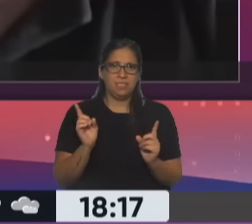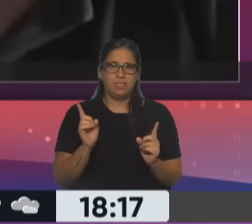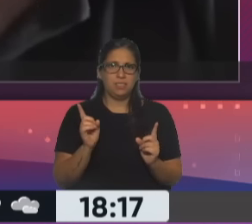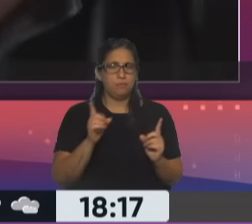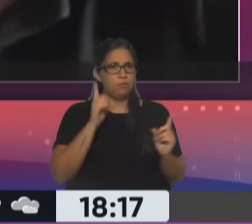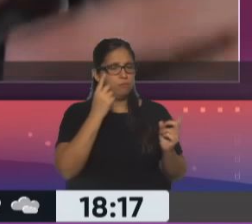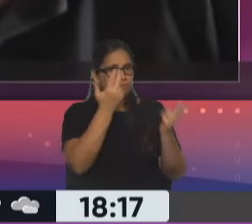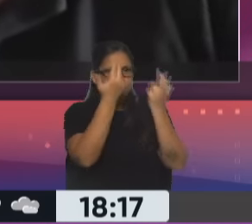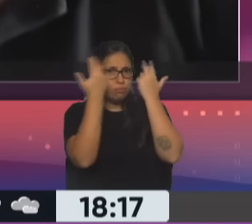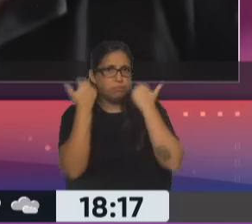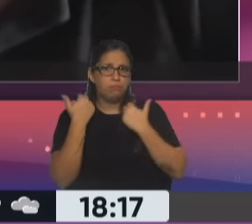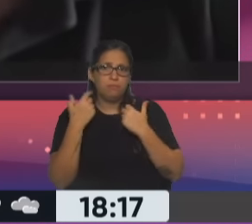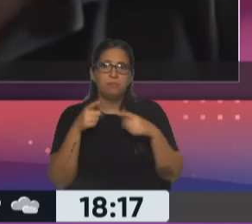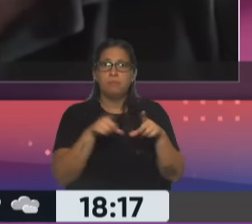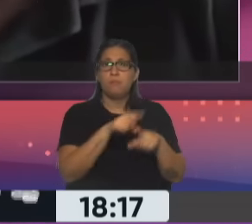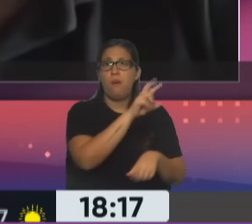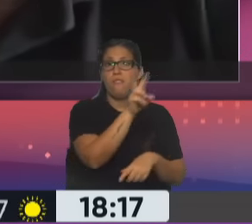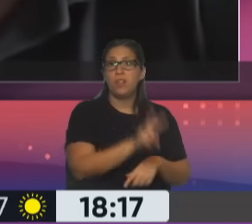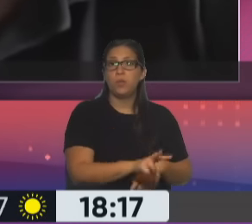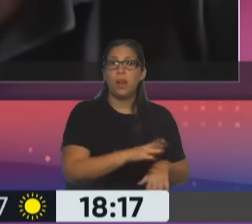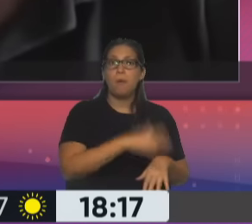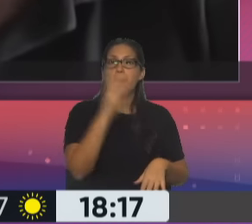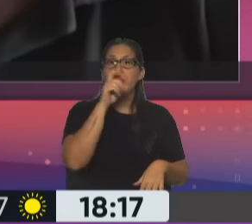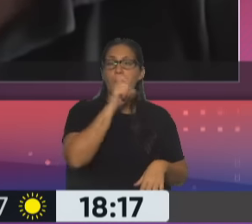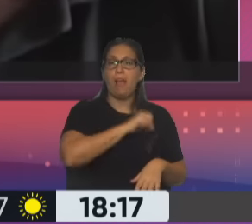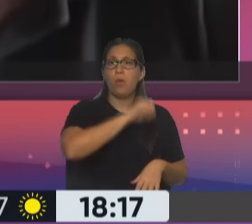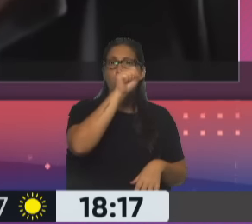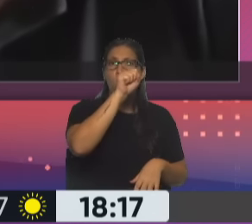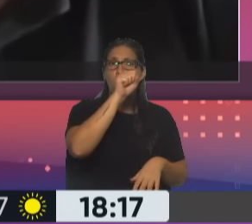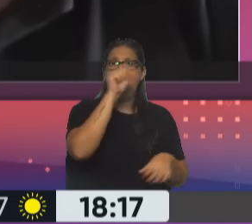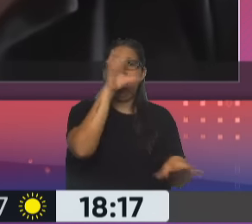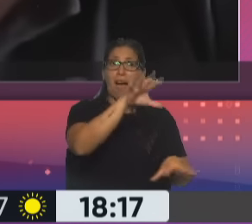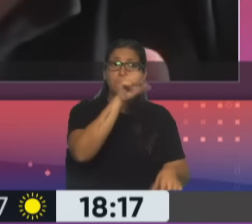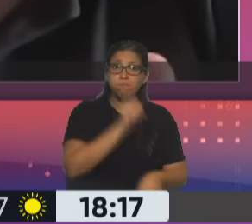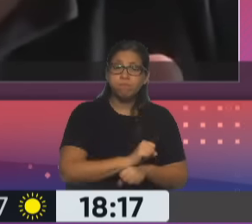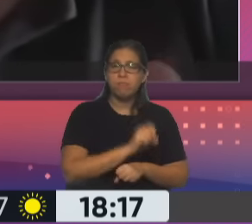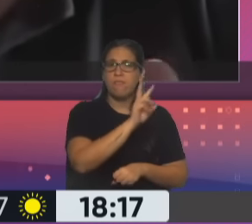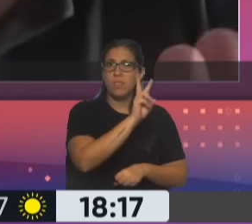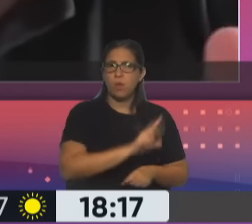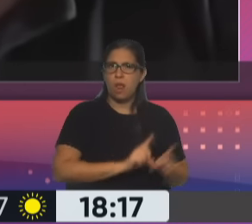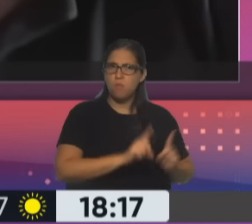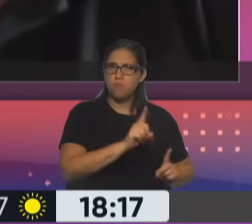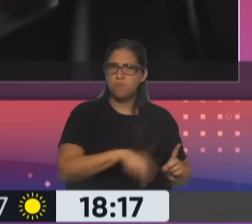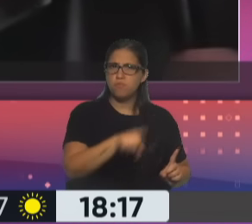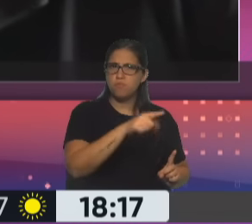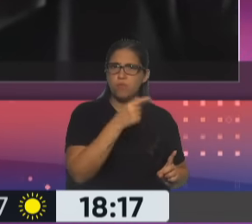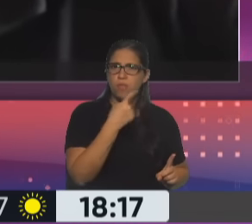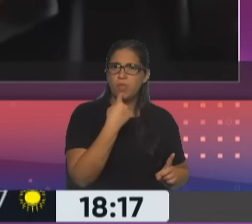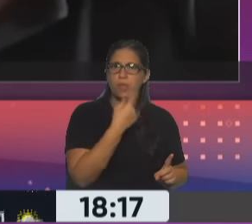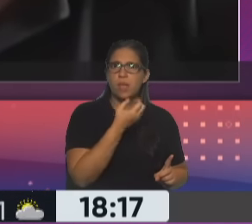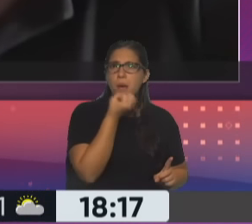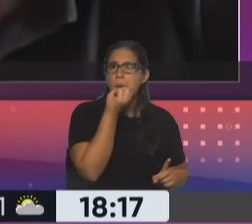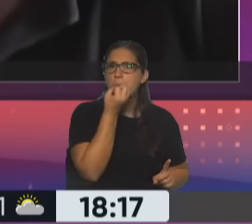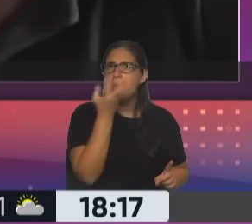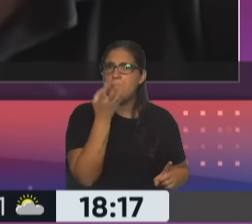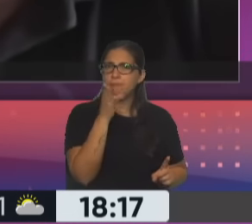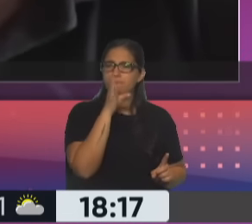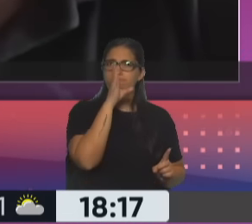visto en Venezuela, incluso después de la captura de Maduro, ¿no? Que muchos venezolanos daban información de lo que pasaba, pero no se animaban a hablar por